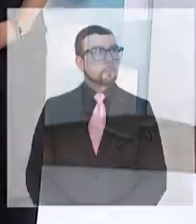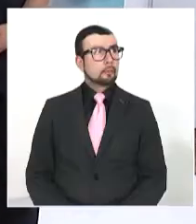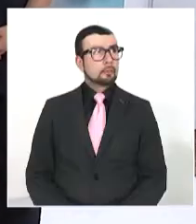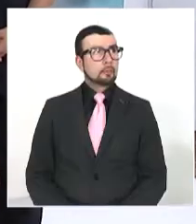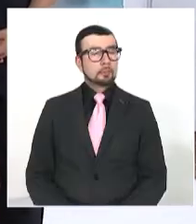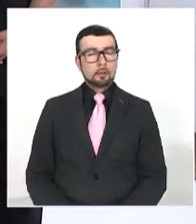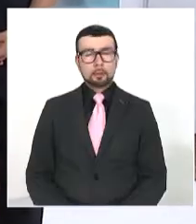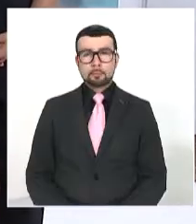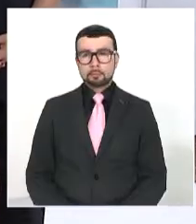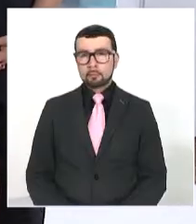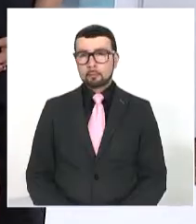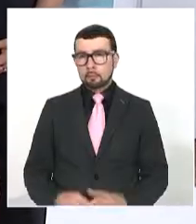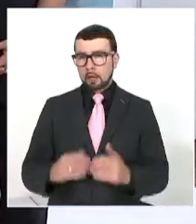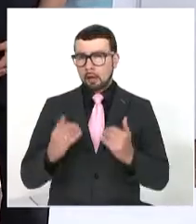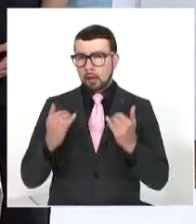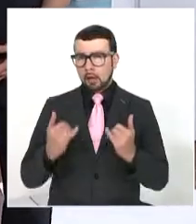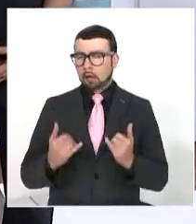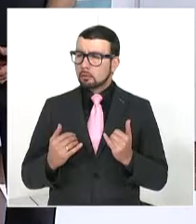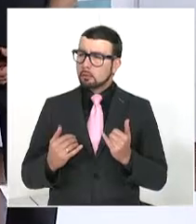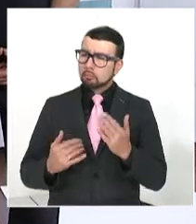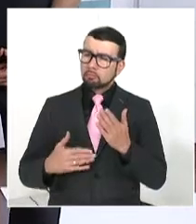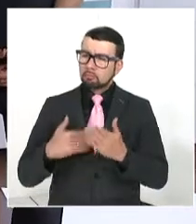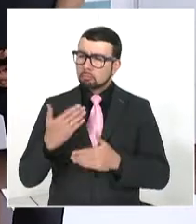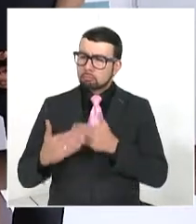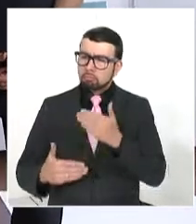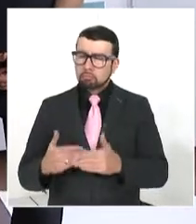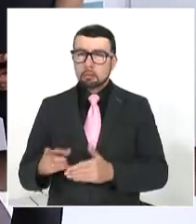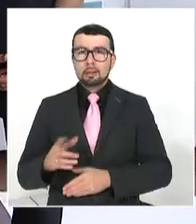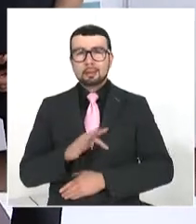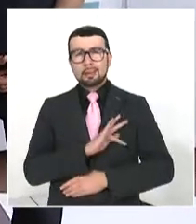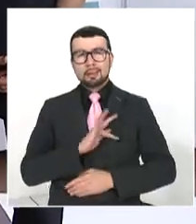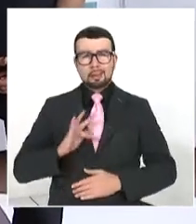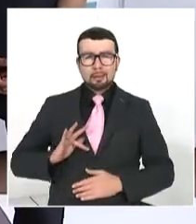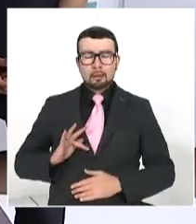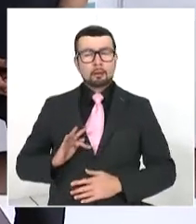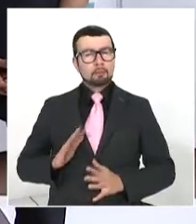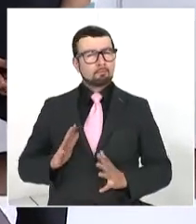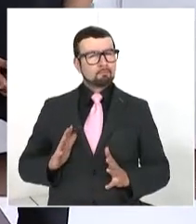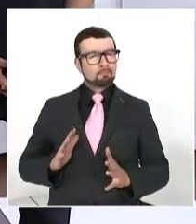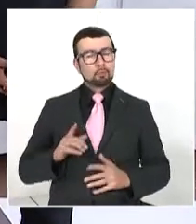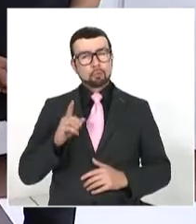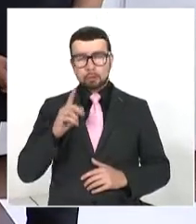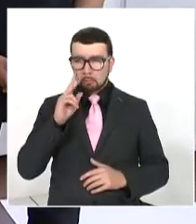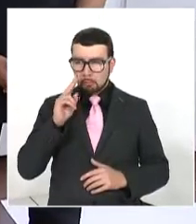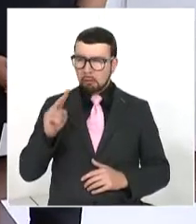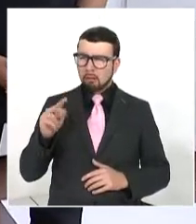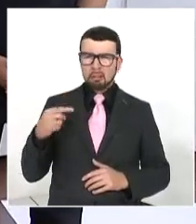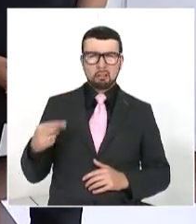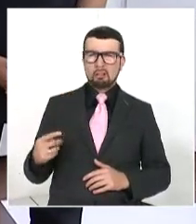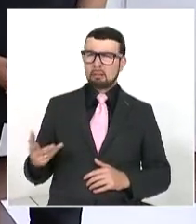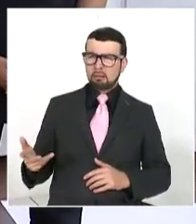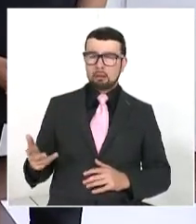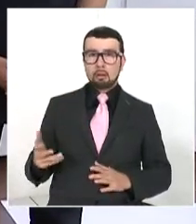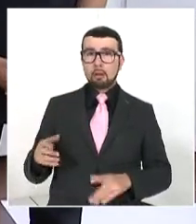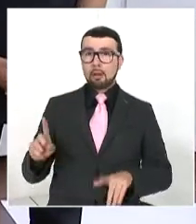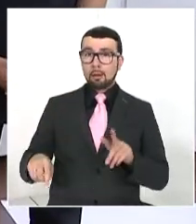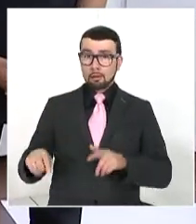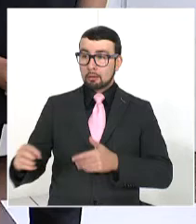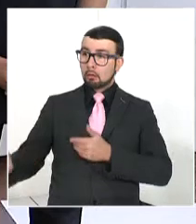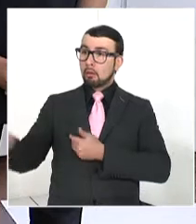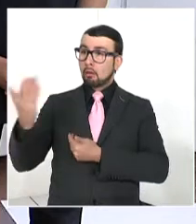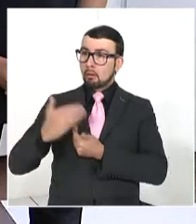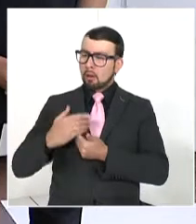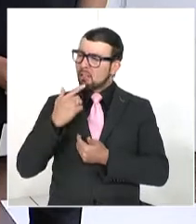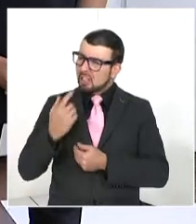Ahora vamos a hacer algo de procedimientos terapéuticos para que ustedes también vean que mucha gente va a la consulta y yo hablo de la